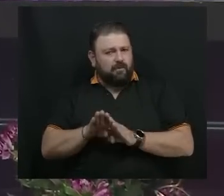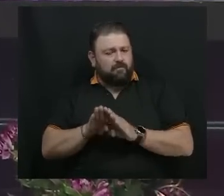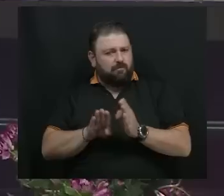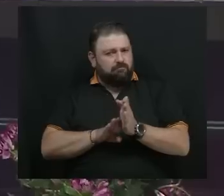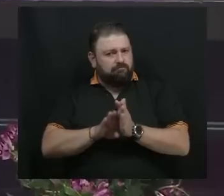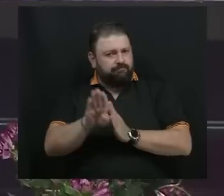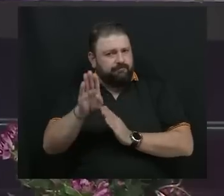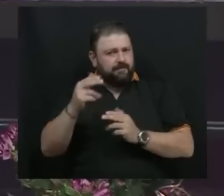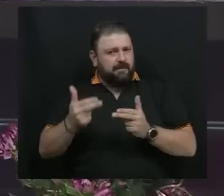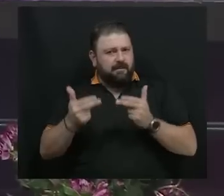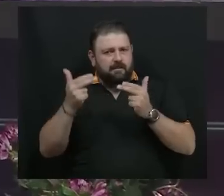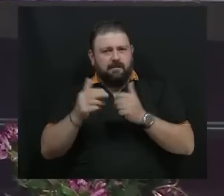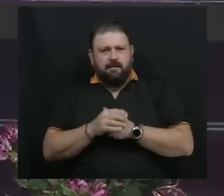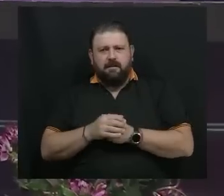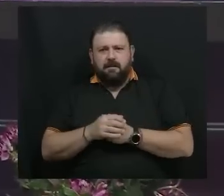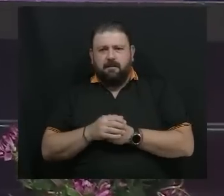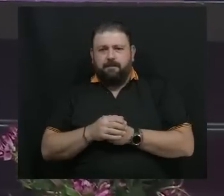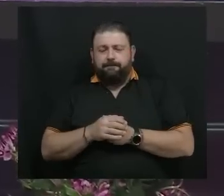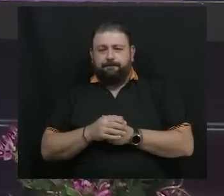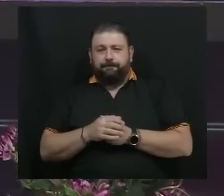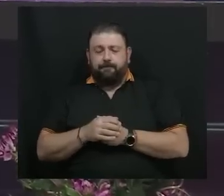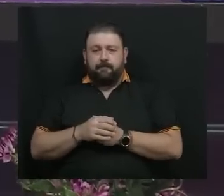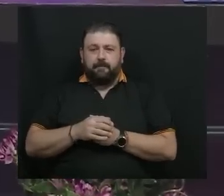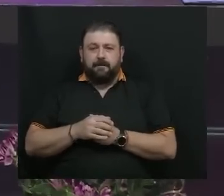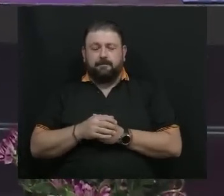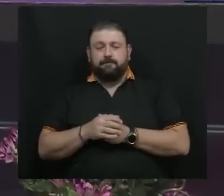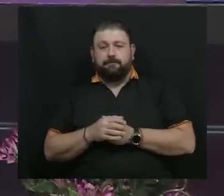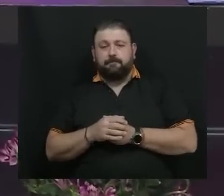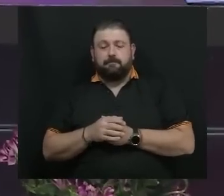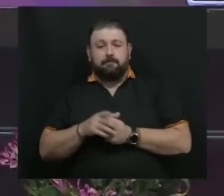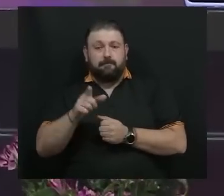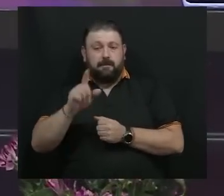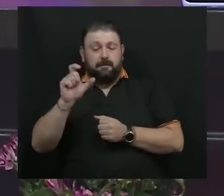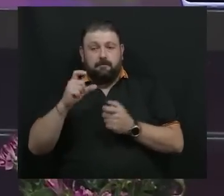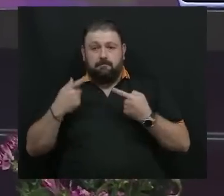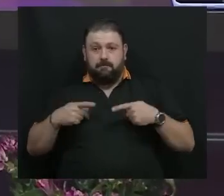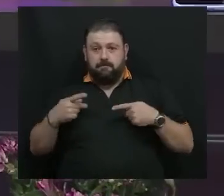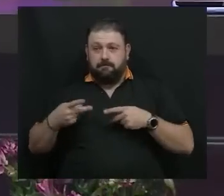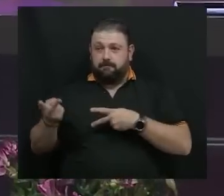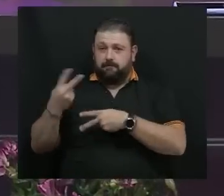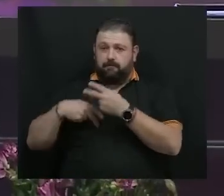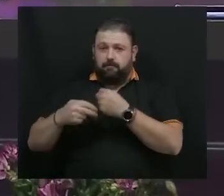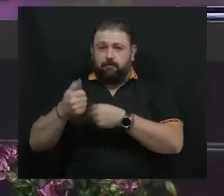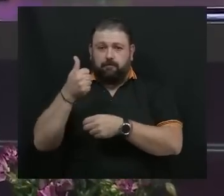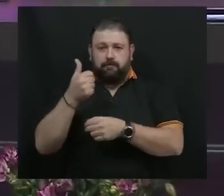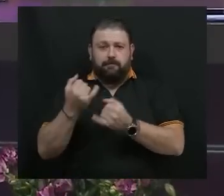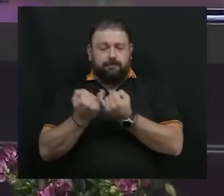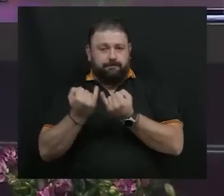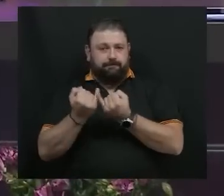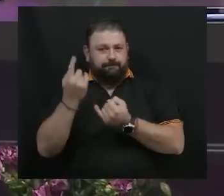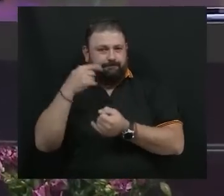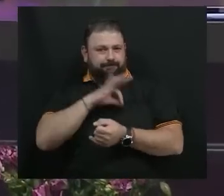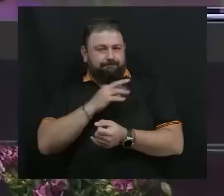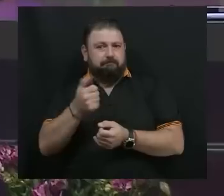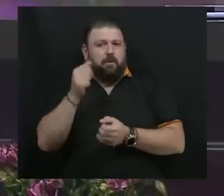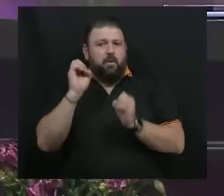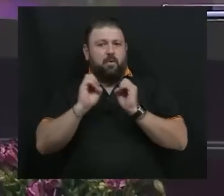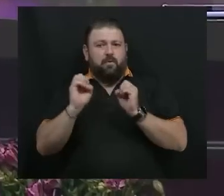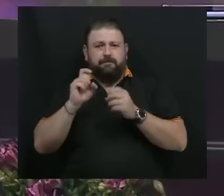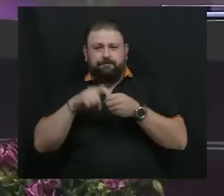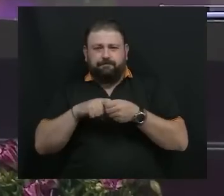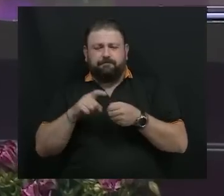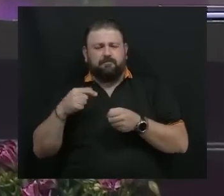negocio. ¿Quién de los presentes está por primera vez, no se ha inscrito a OmniLife,